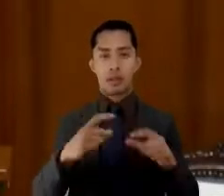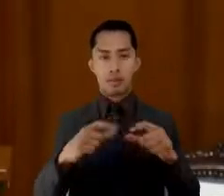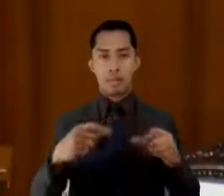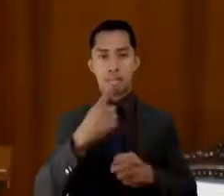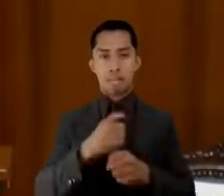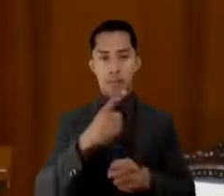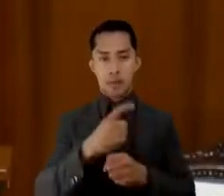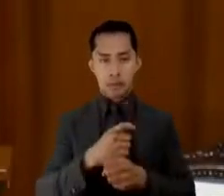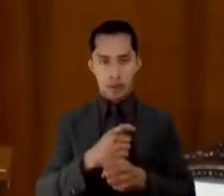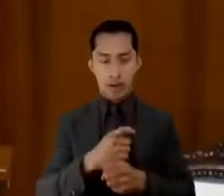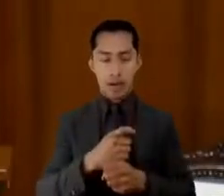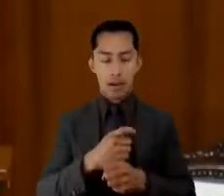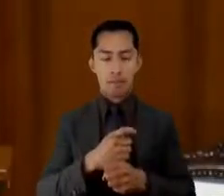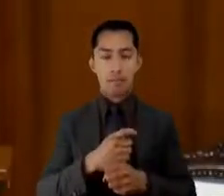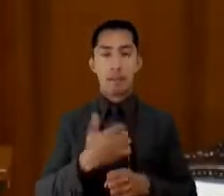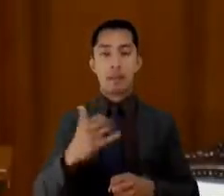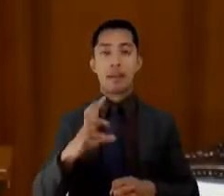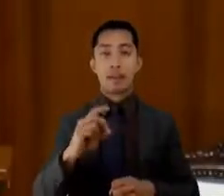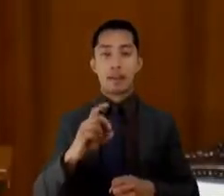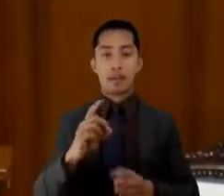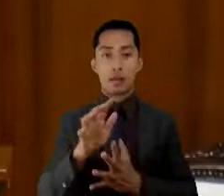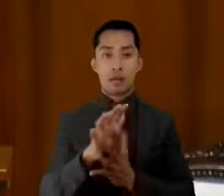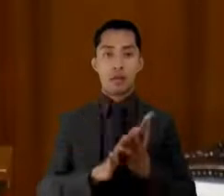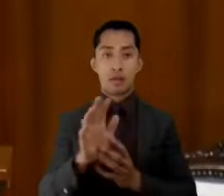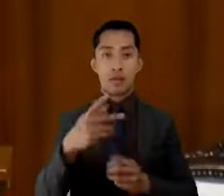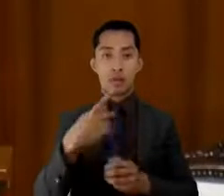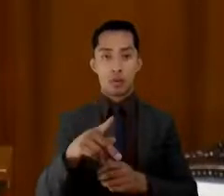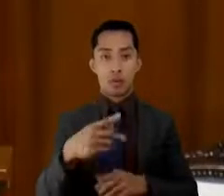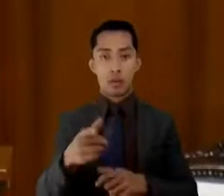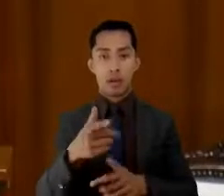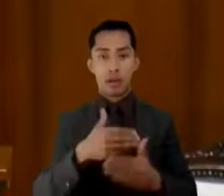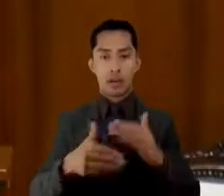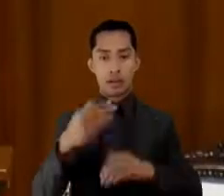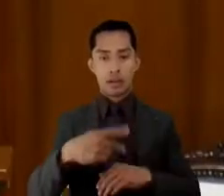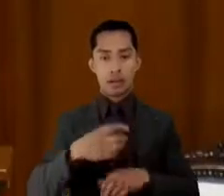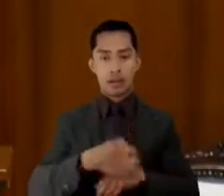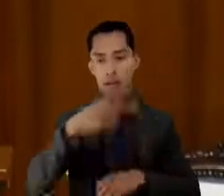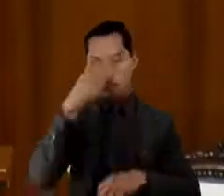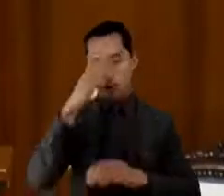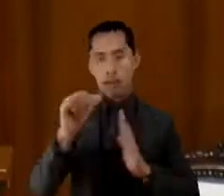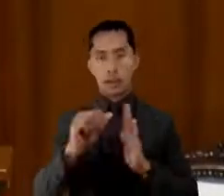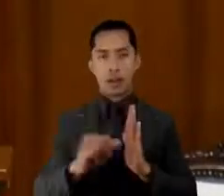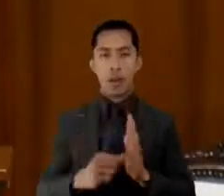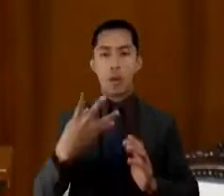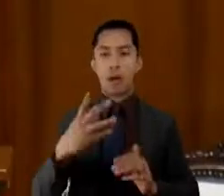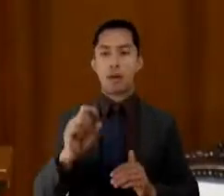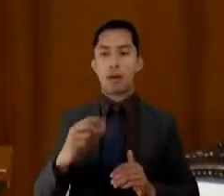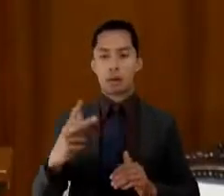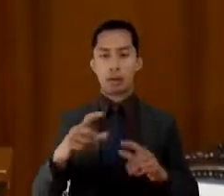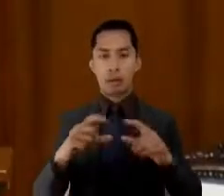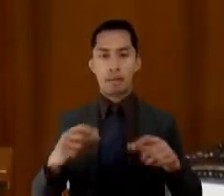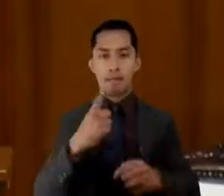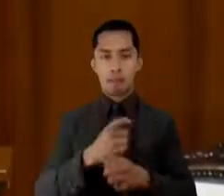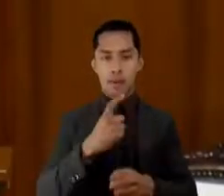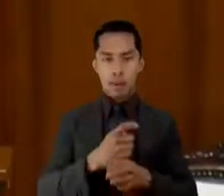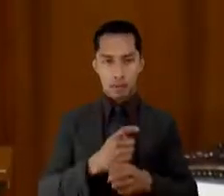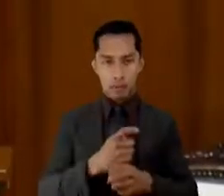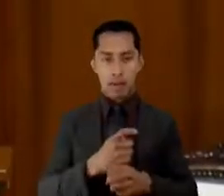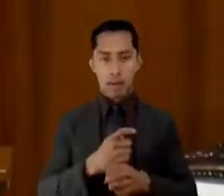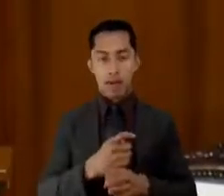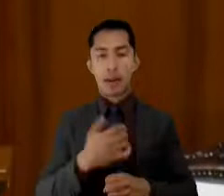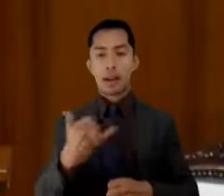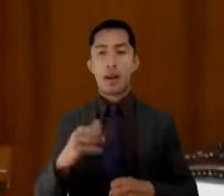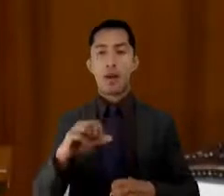primera, y 30 de la Constitución Política del Estado Libre y Soberano de México, artículos 4, 28, fracción primera, y